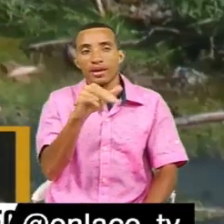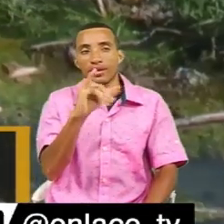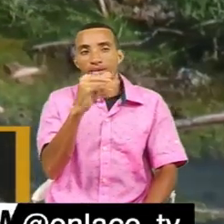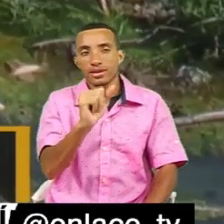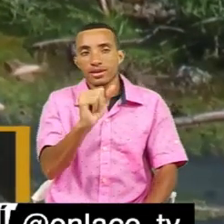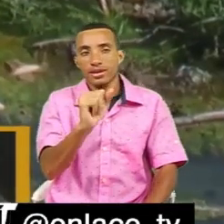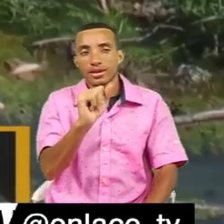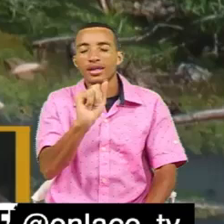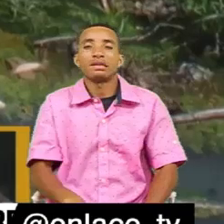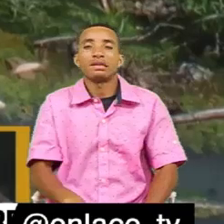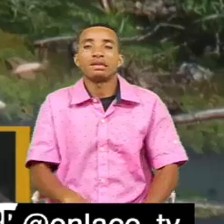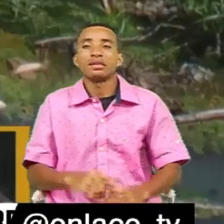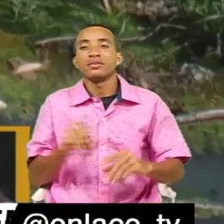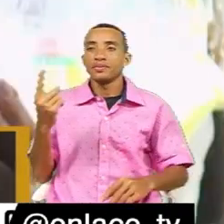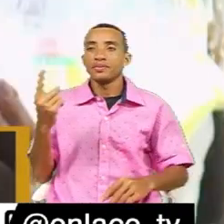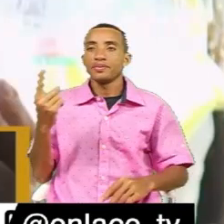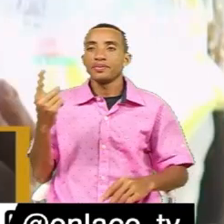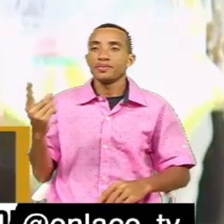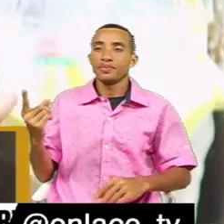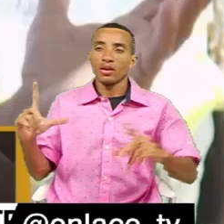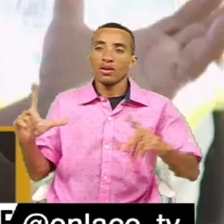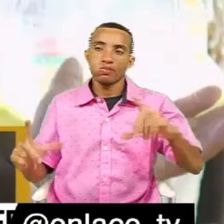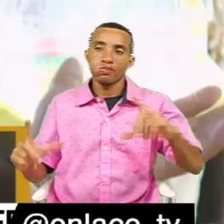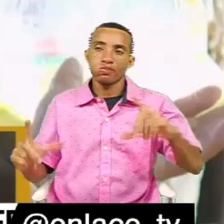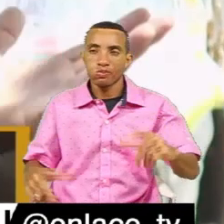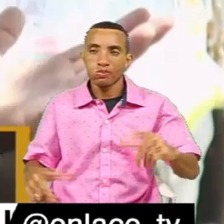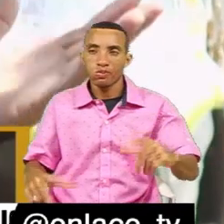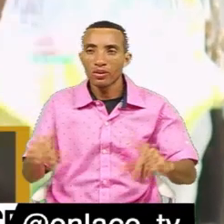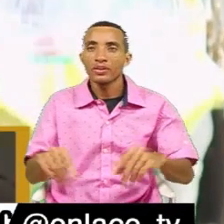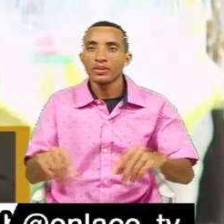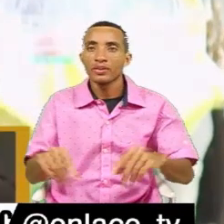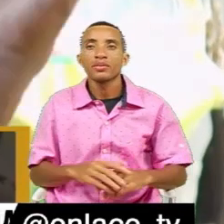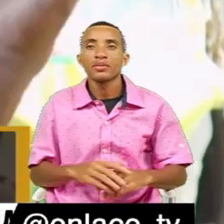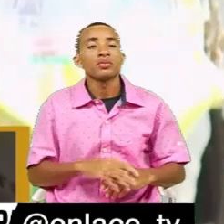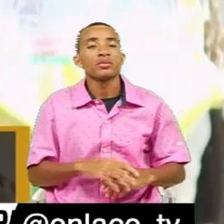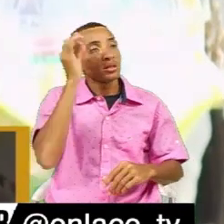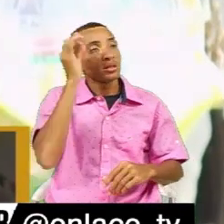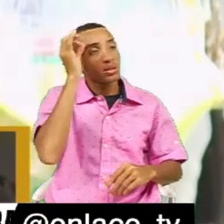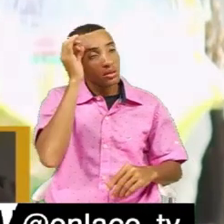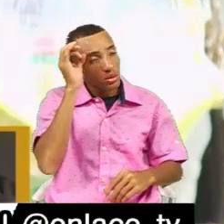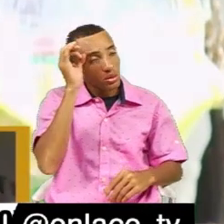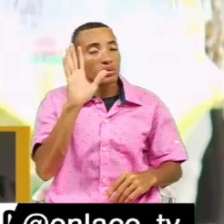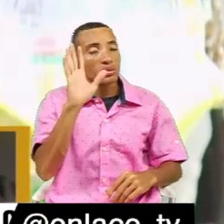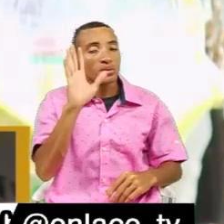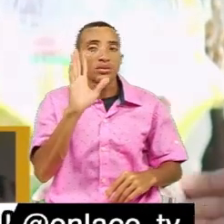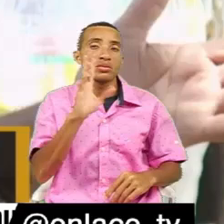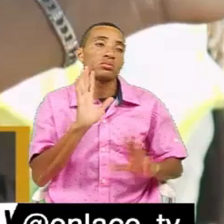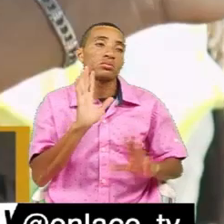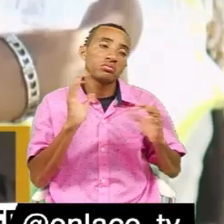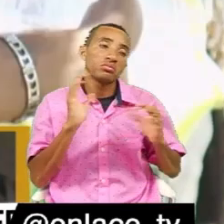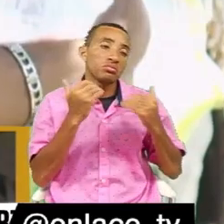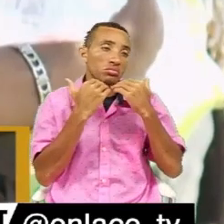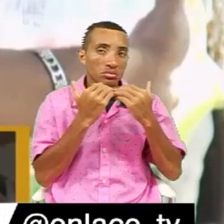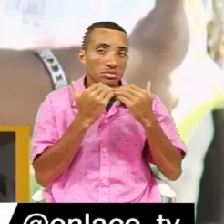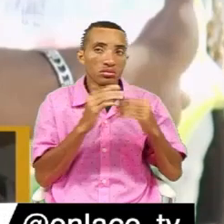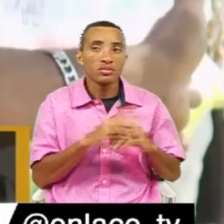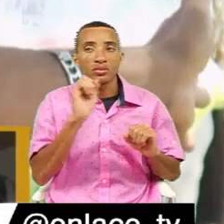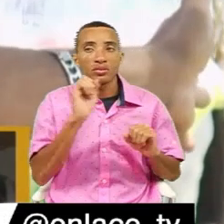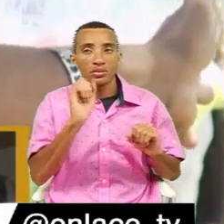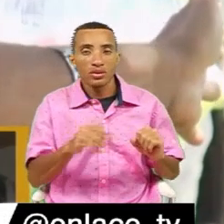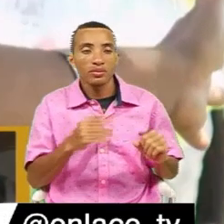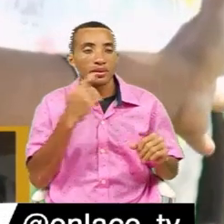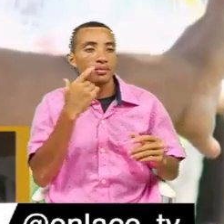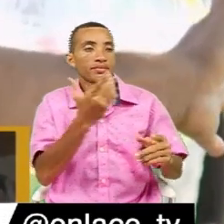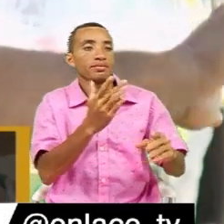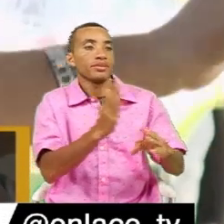que se encuentran llantas y otros residuos. Nosotros le achacamos a eso, pueda que de pronto no sea cierto, pero tenemos ese obstáculo